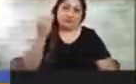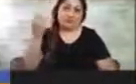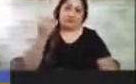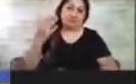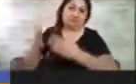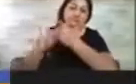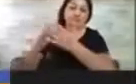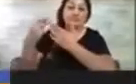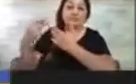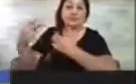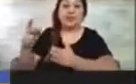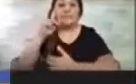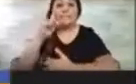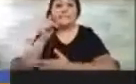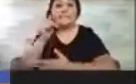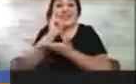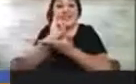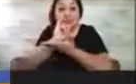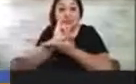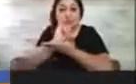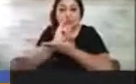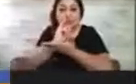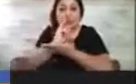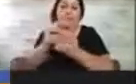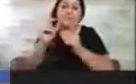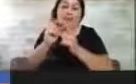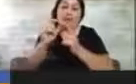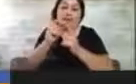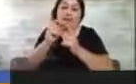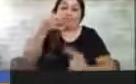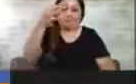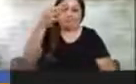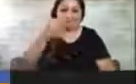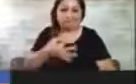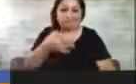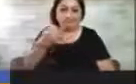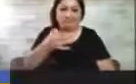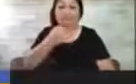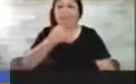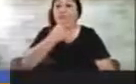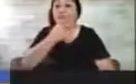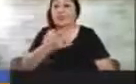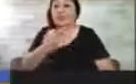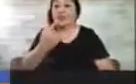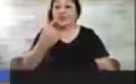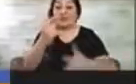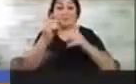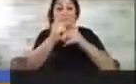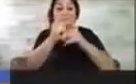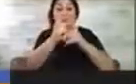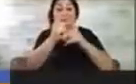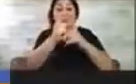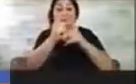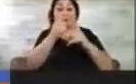una institución la que está comunicando, ojalá utilizar la terminología correcta, porque detrás de cada palabra hay una